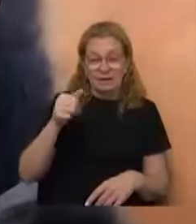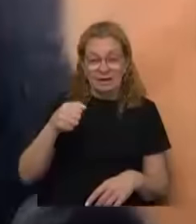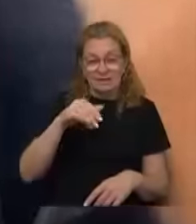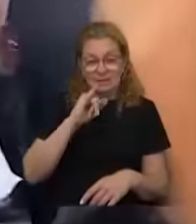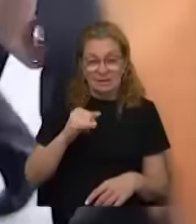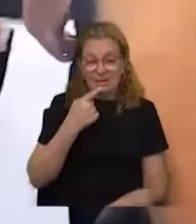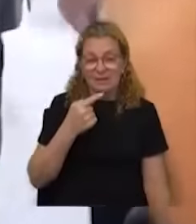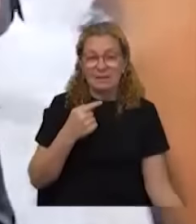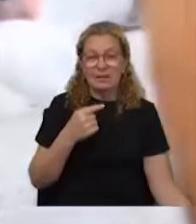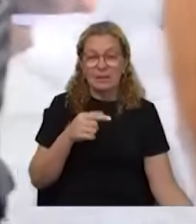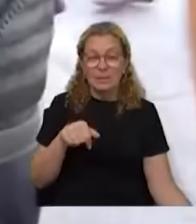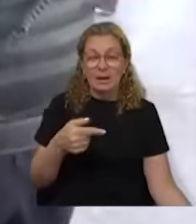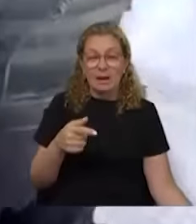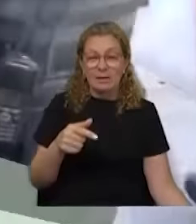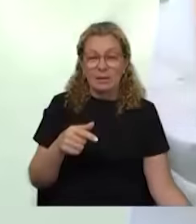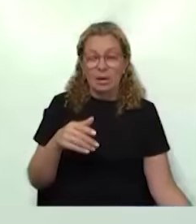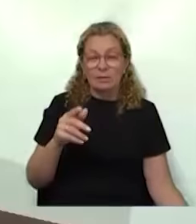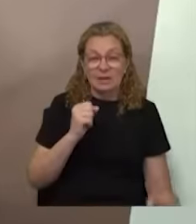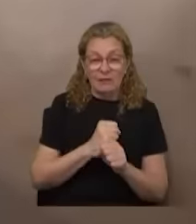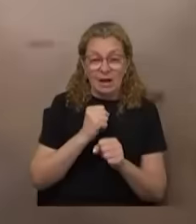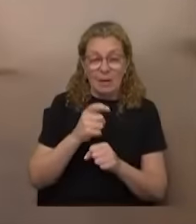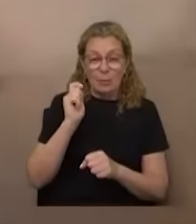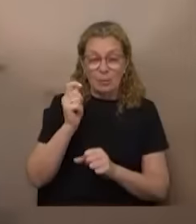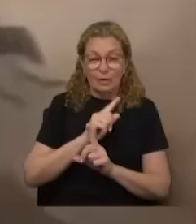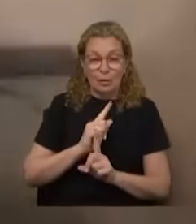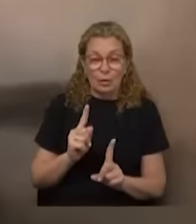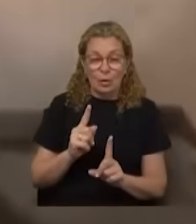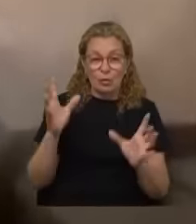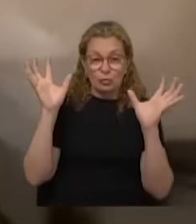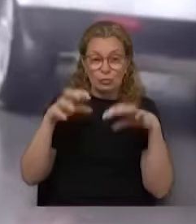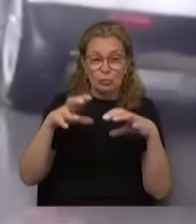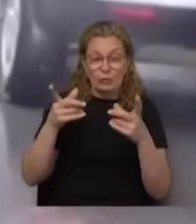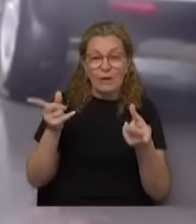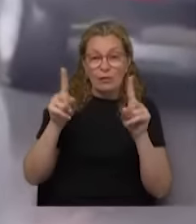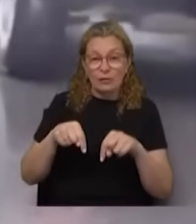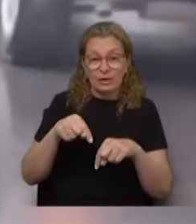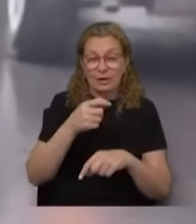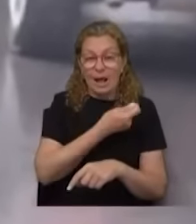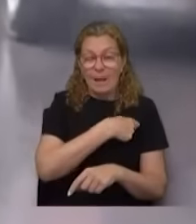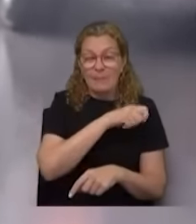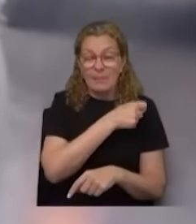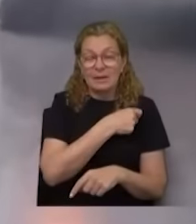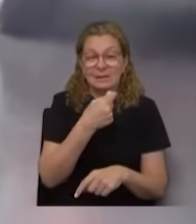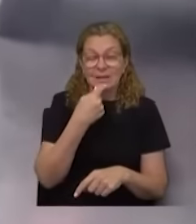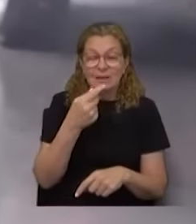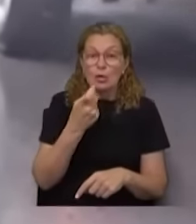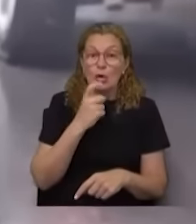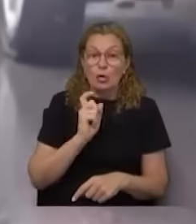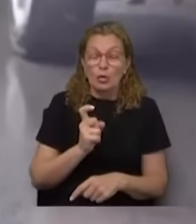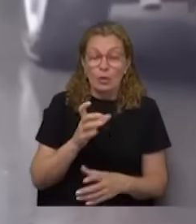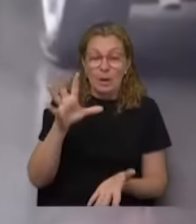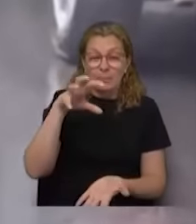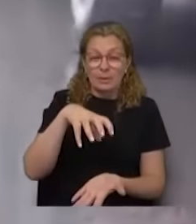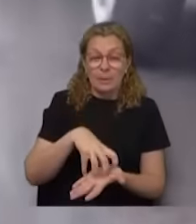inhabilitación perpetua para ejercer cargos públicos las lluvias torrenciales volvieron a España la agencia meteorológica decretó la alerta roja en la provincia